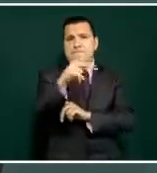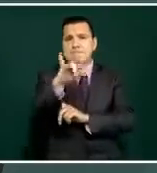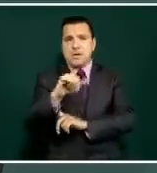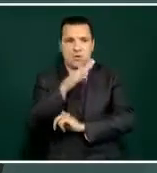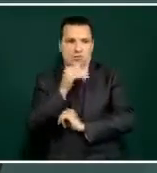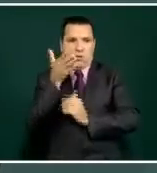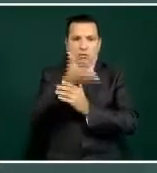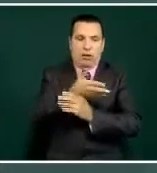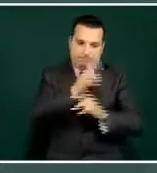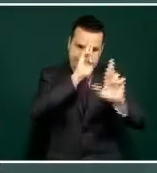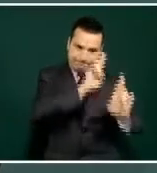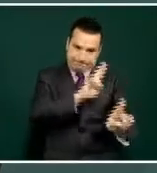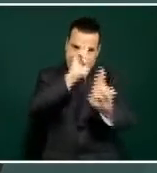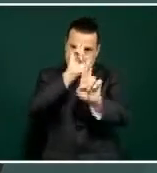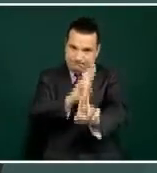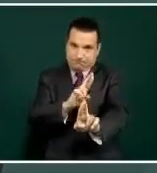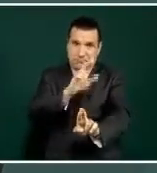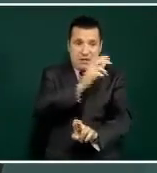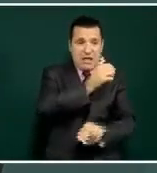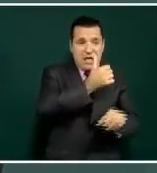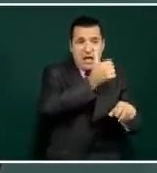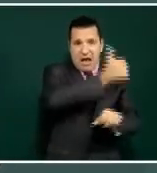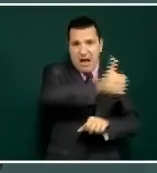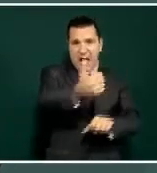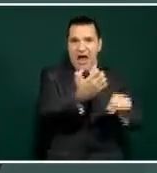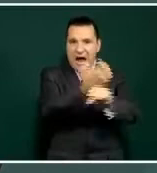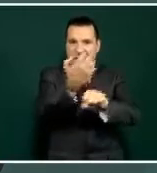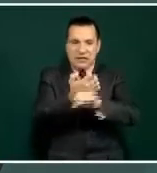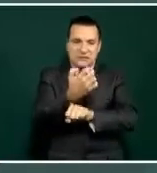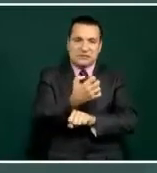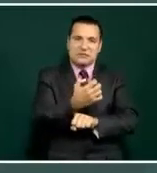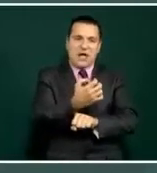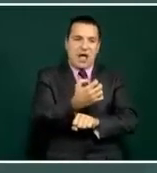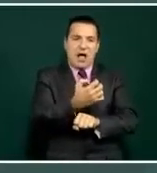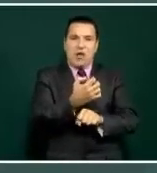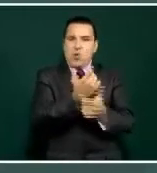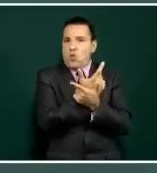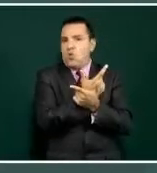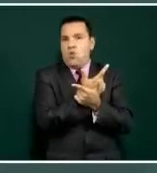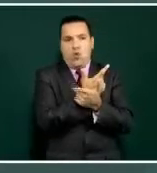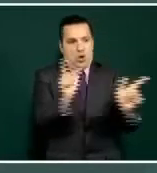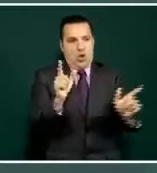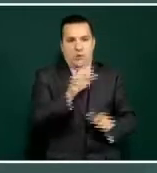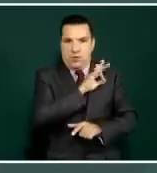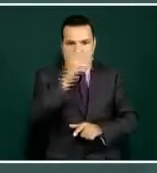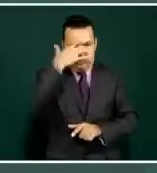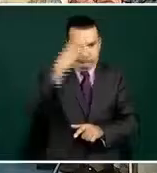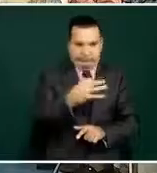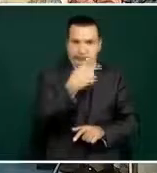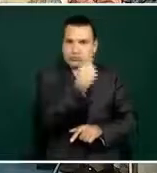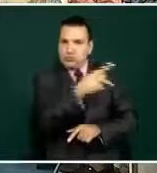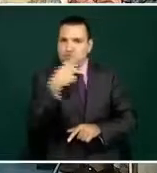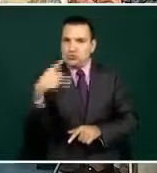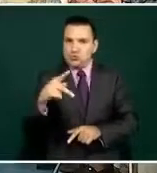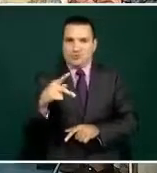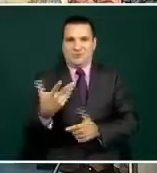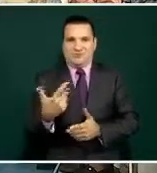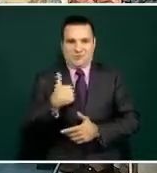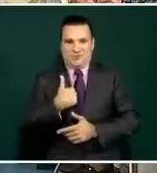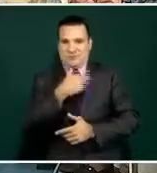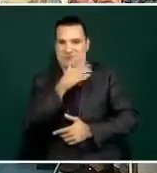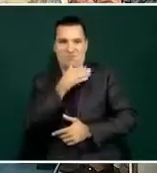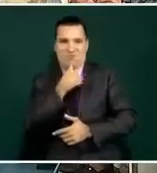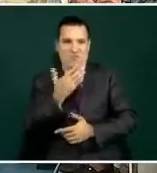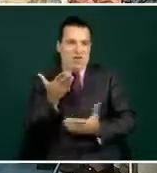respetuosos de los poderes, de la soberanía de los estados. Eso es lo que estamos